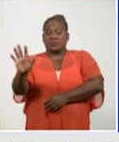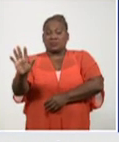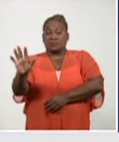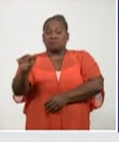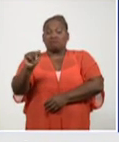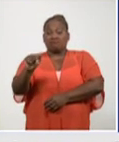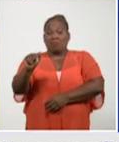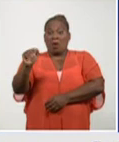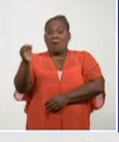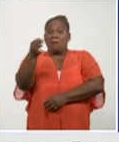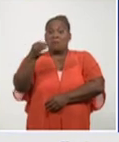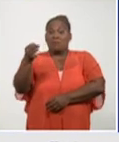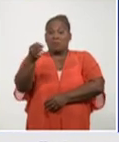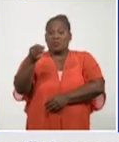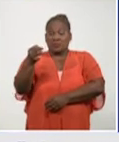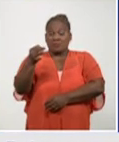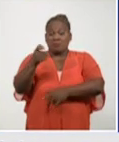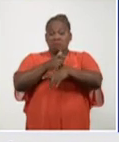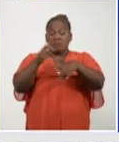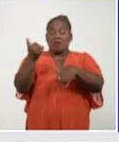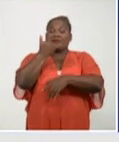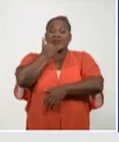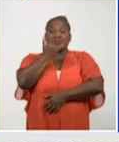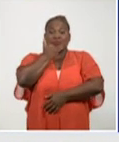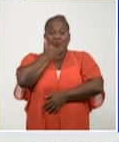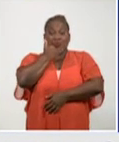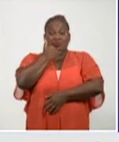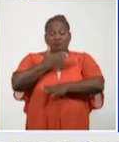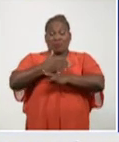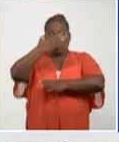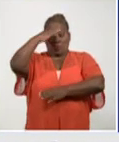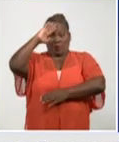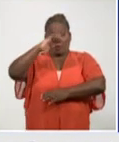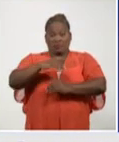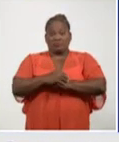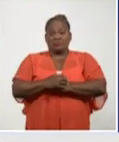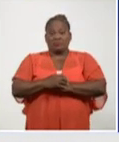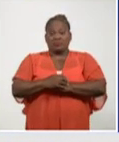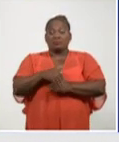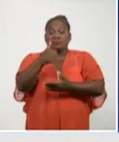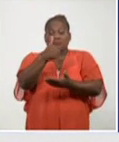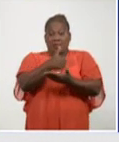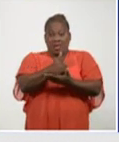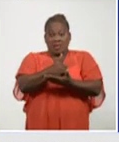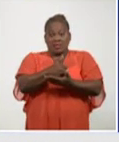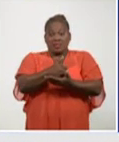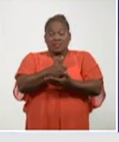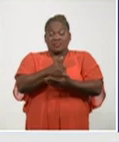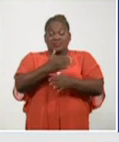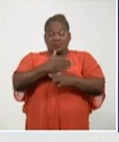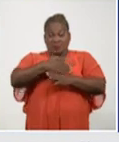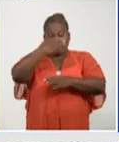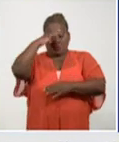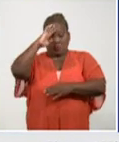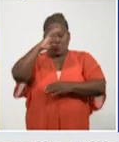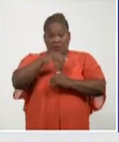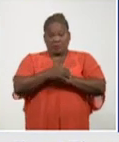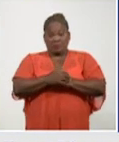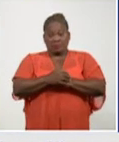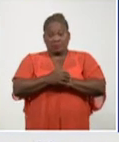mayor tasa en el territorio. Aquí en Santiago de Cuba, en una